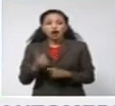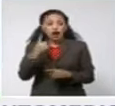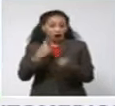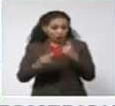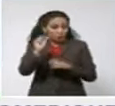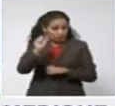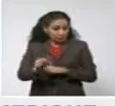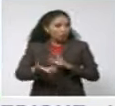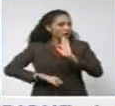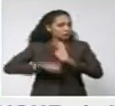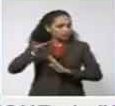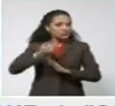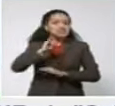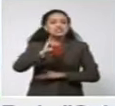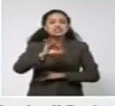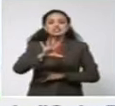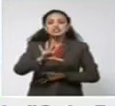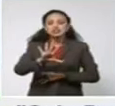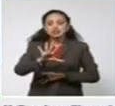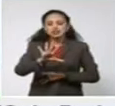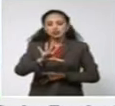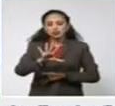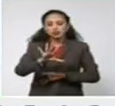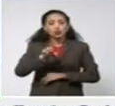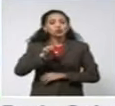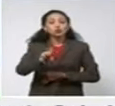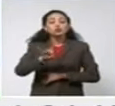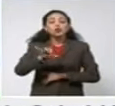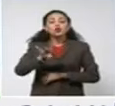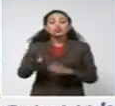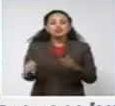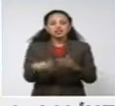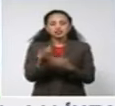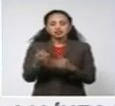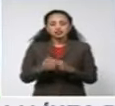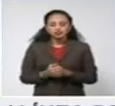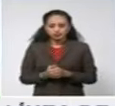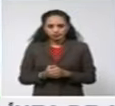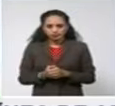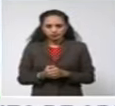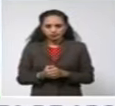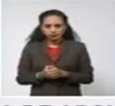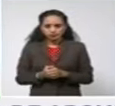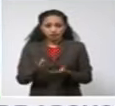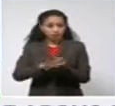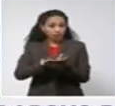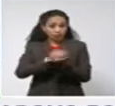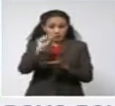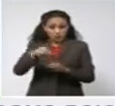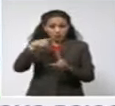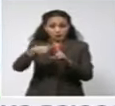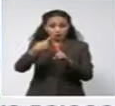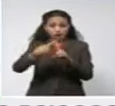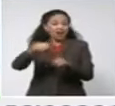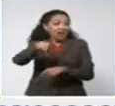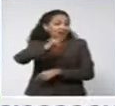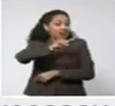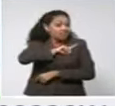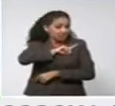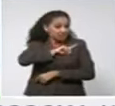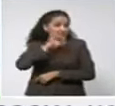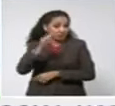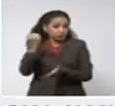acumulan 65 en los últimos 15 días. Ninguno de los casos diagnosticados ayer